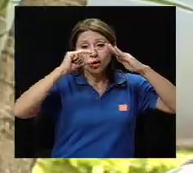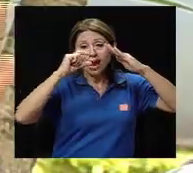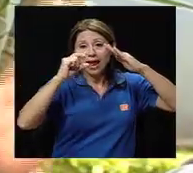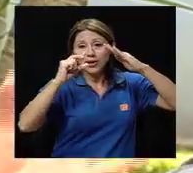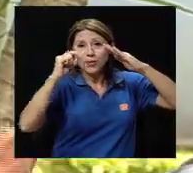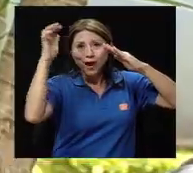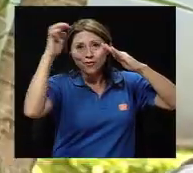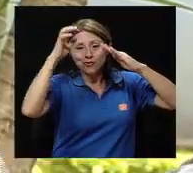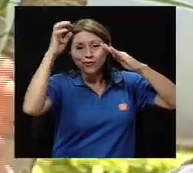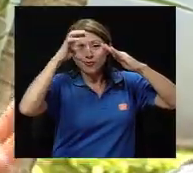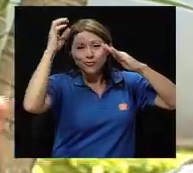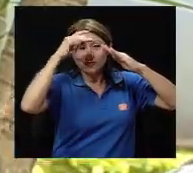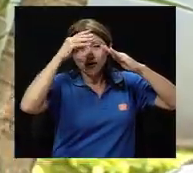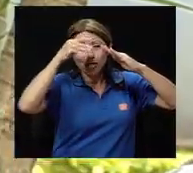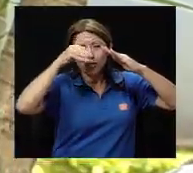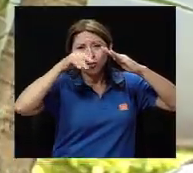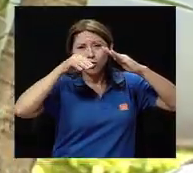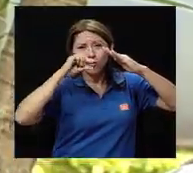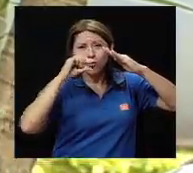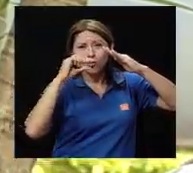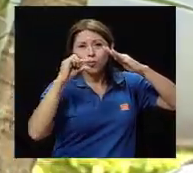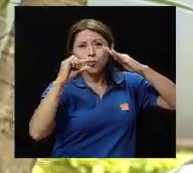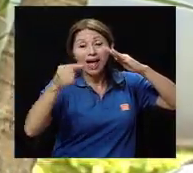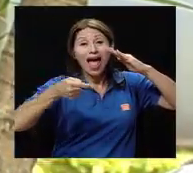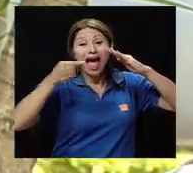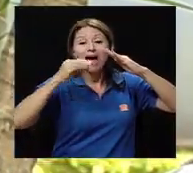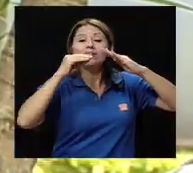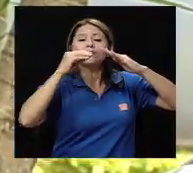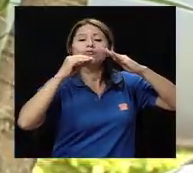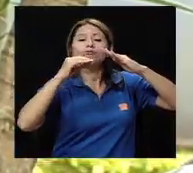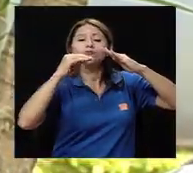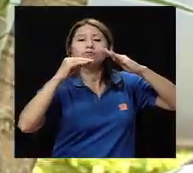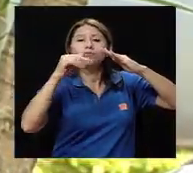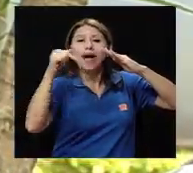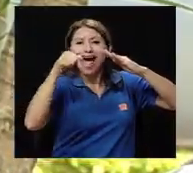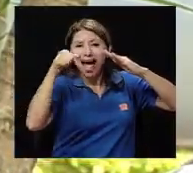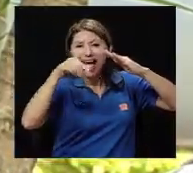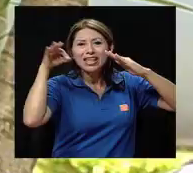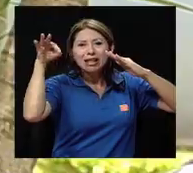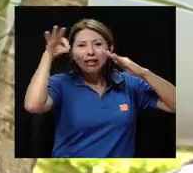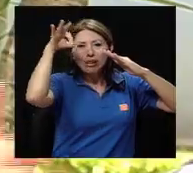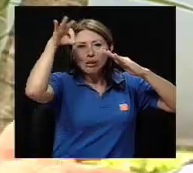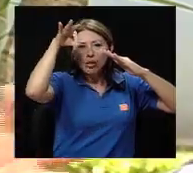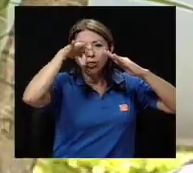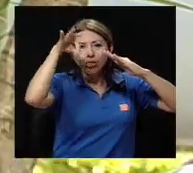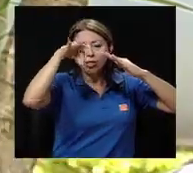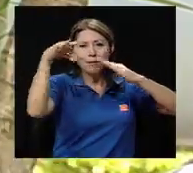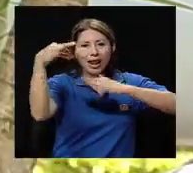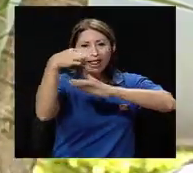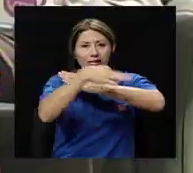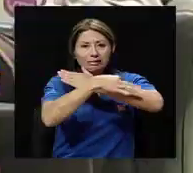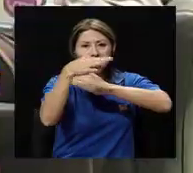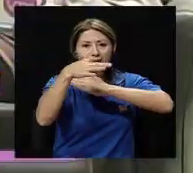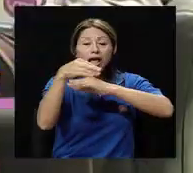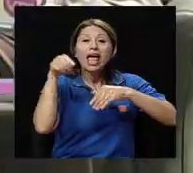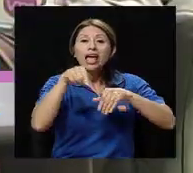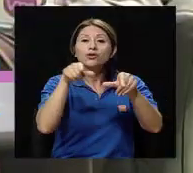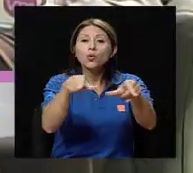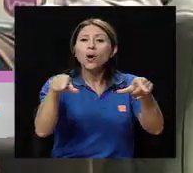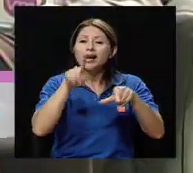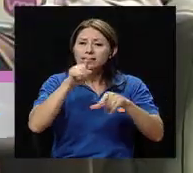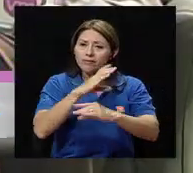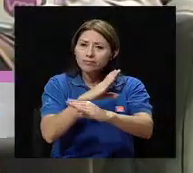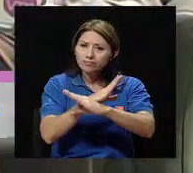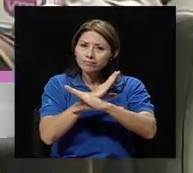donde tenemos una canoa que, además de que se atasca, muchas veces tiene una cubierta forestal, y entonces la cubierta le sirve de sombra y eso favorece. Entonces son lugares que hay